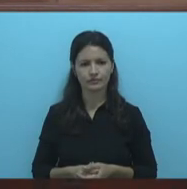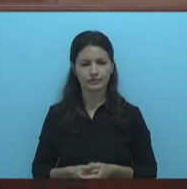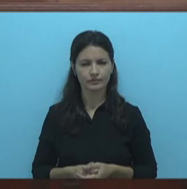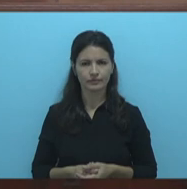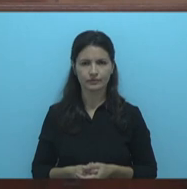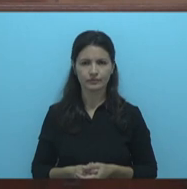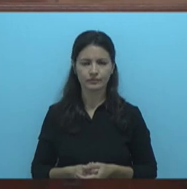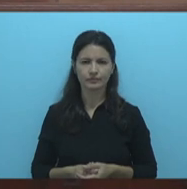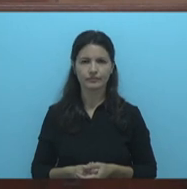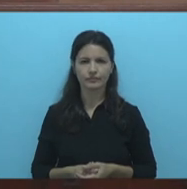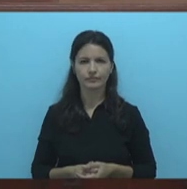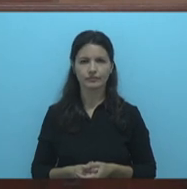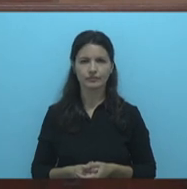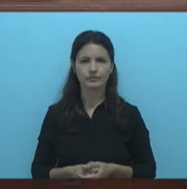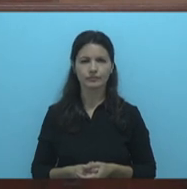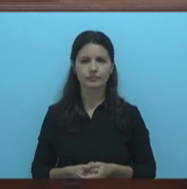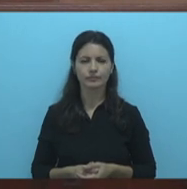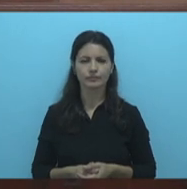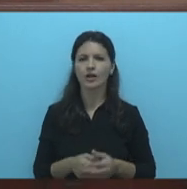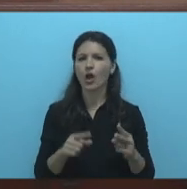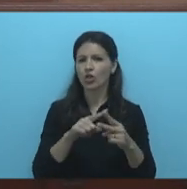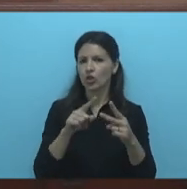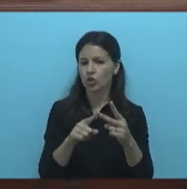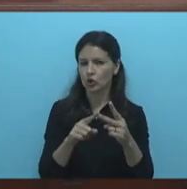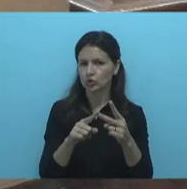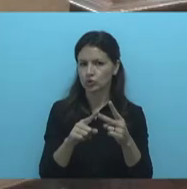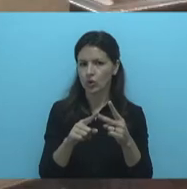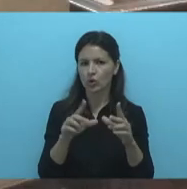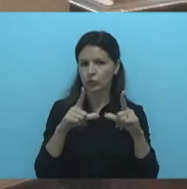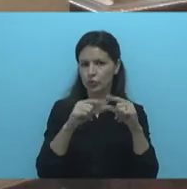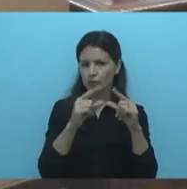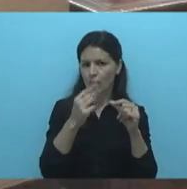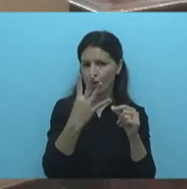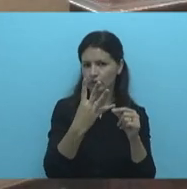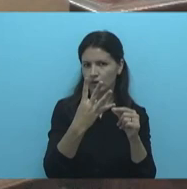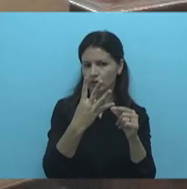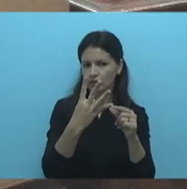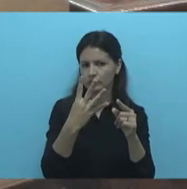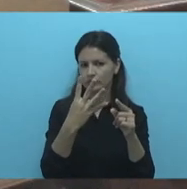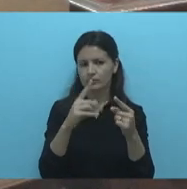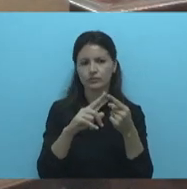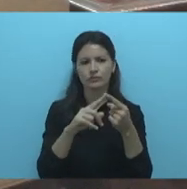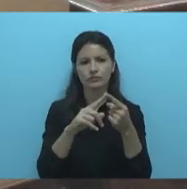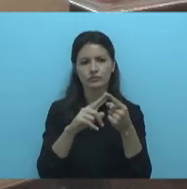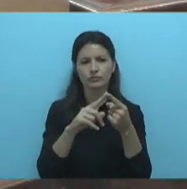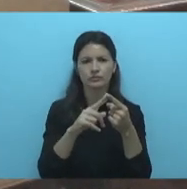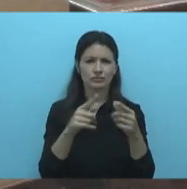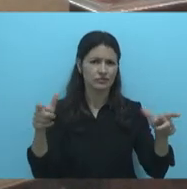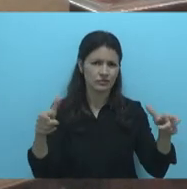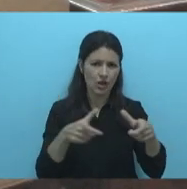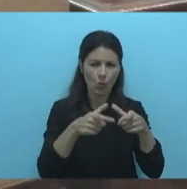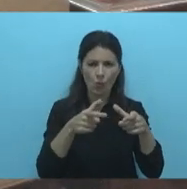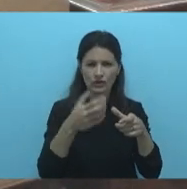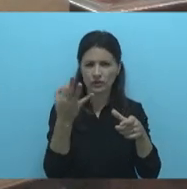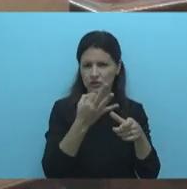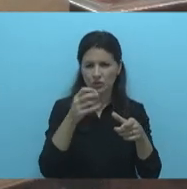diputado Palo Oliver, tiene la palabra. Solamente dos tengo yo. El número 4 del listado nuevo, segunda jornada de seguridad